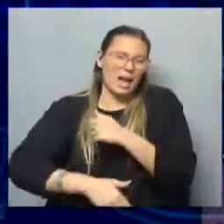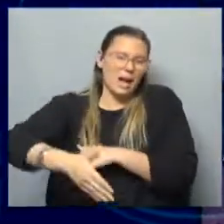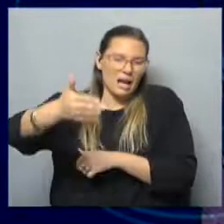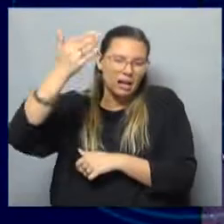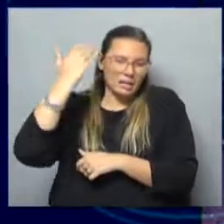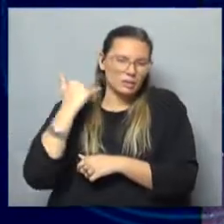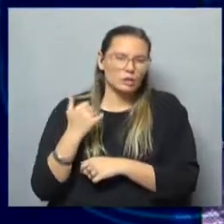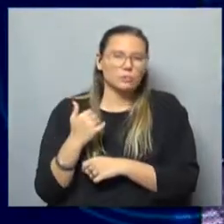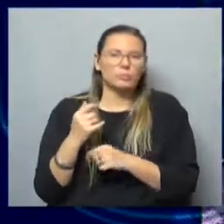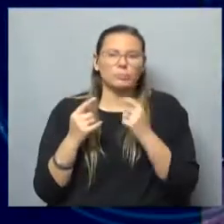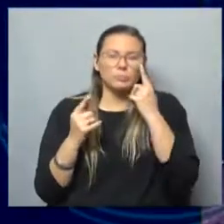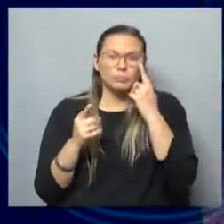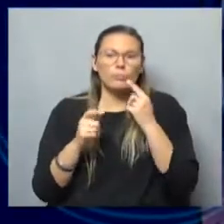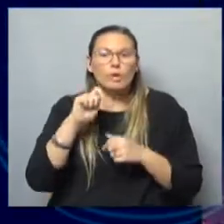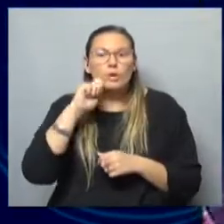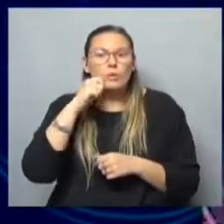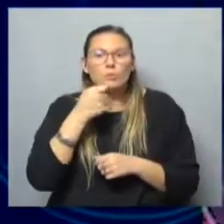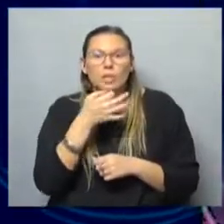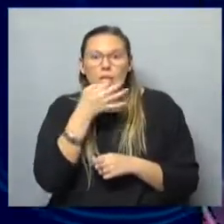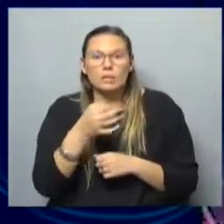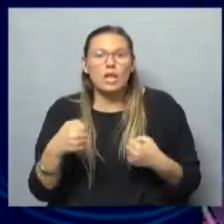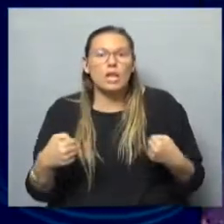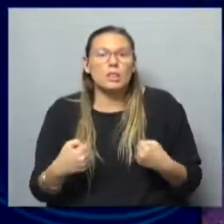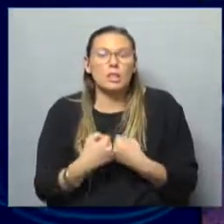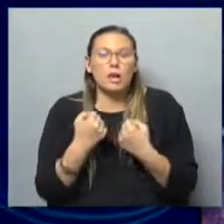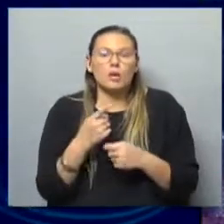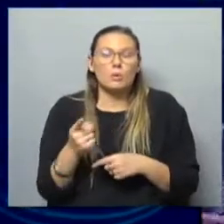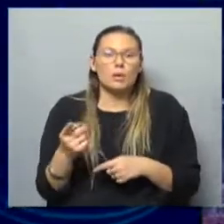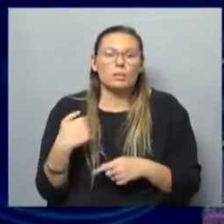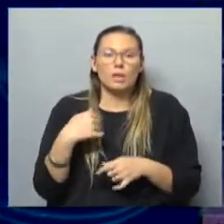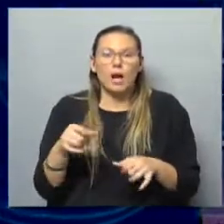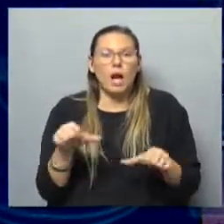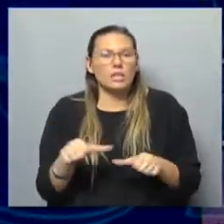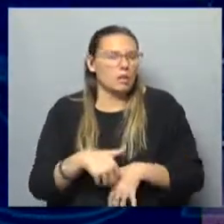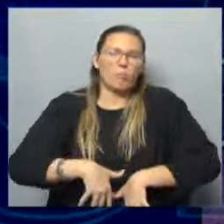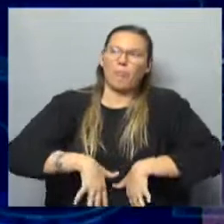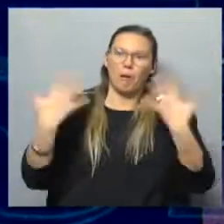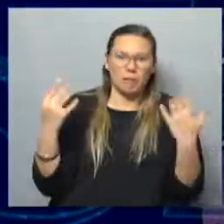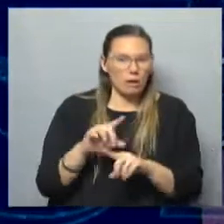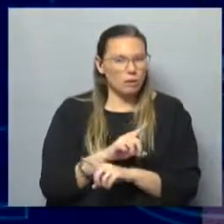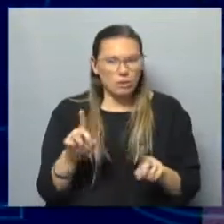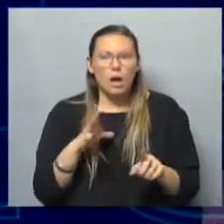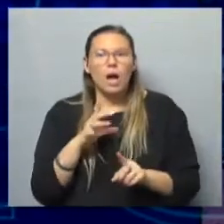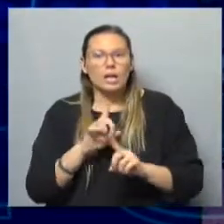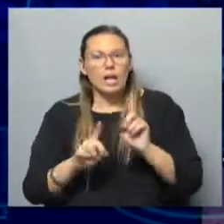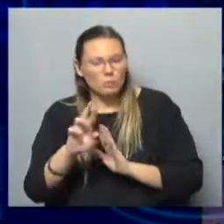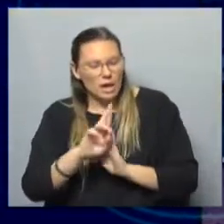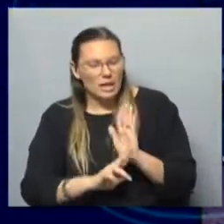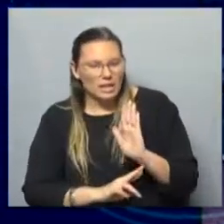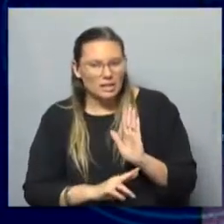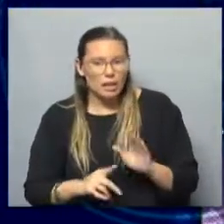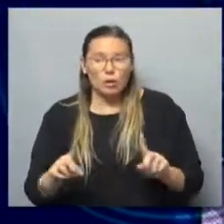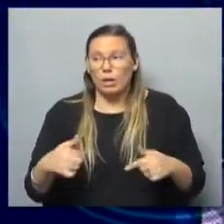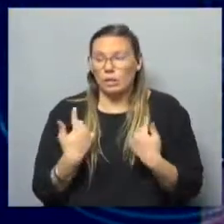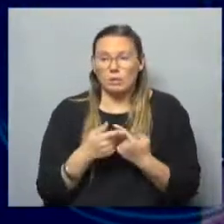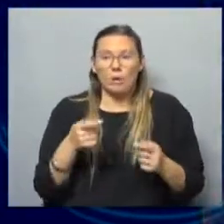y también nos gusta aclarar esto, que improvisar no es pasar y hacer cualquier cosa, sino que hay determinadas reglas. Es lo que hacemos cualquiera, nosotros